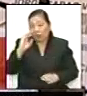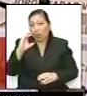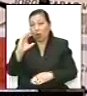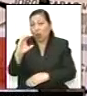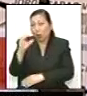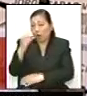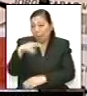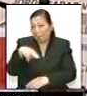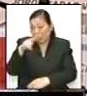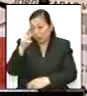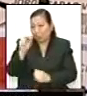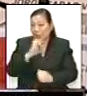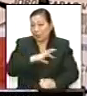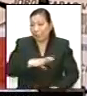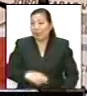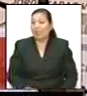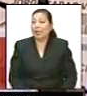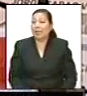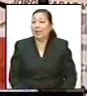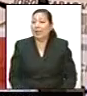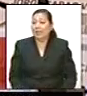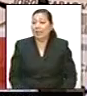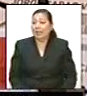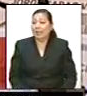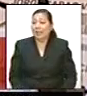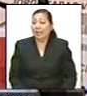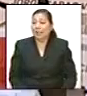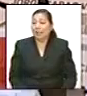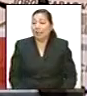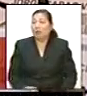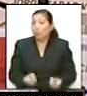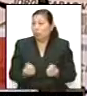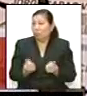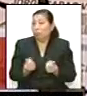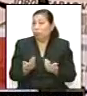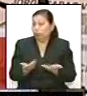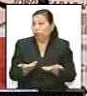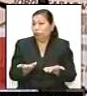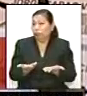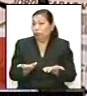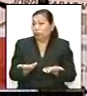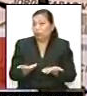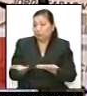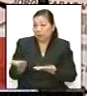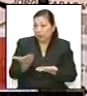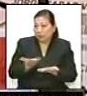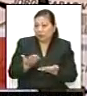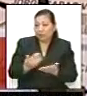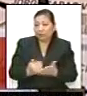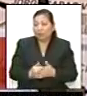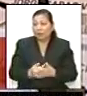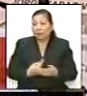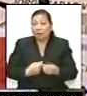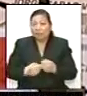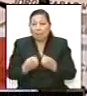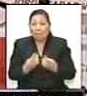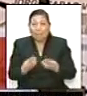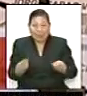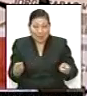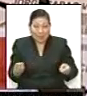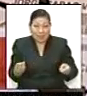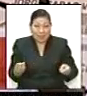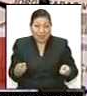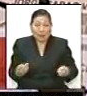perú y chile que son economías principalmente extractivas nosotros exportamos materias primas